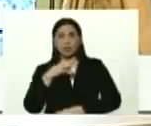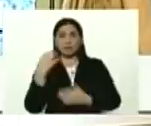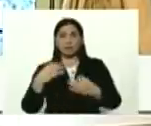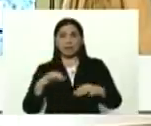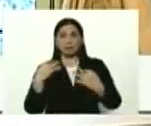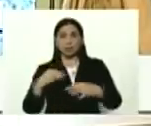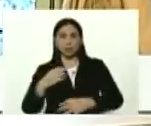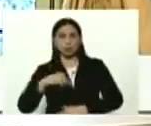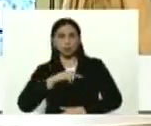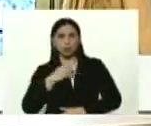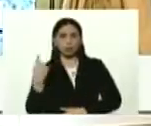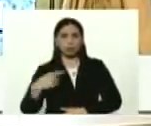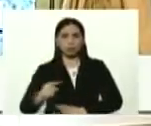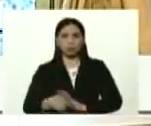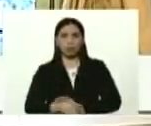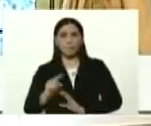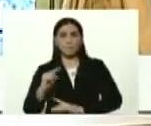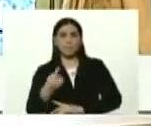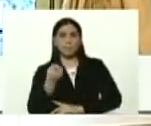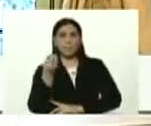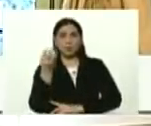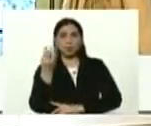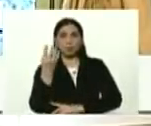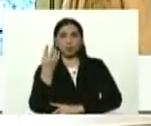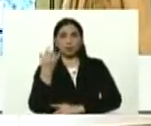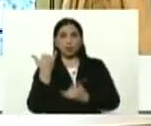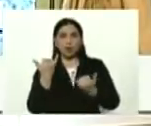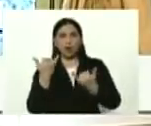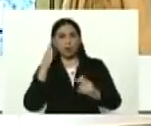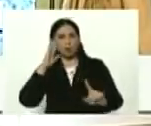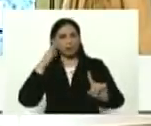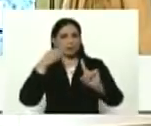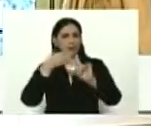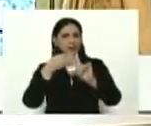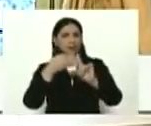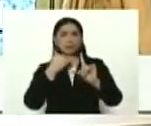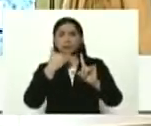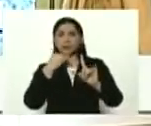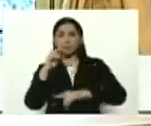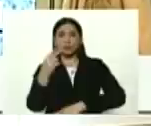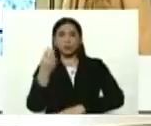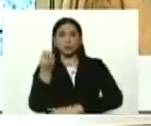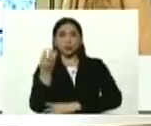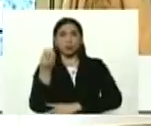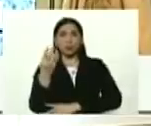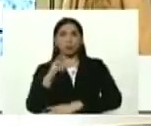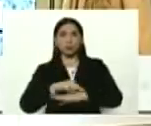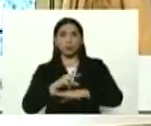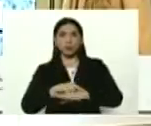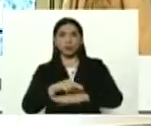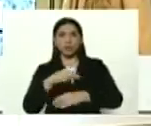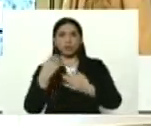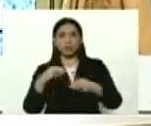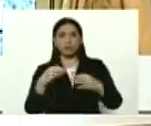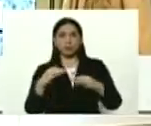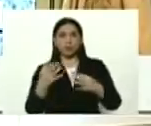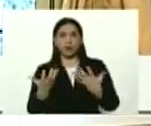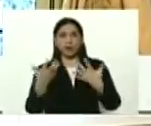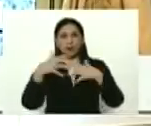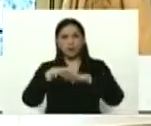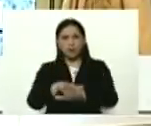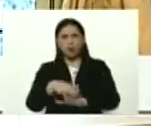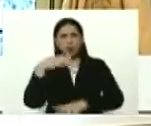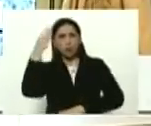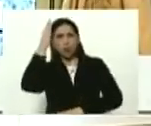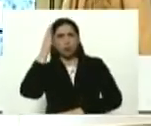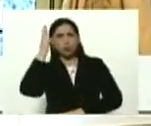tuvimos el primer congreso, vamos rumbo al segundo congreso de medicina natural, que articula el